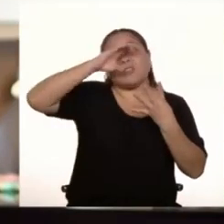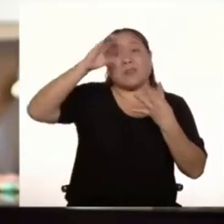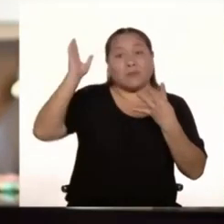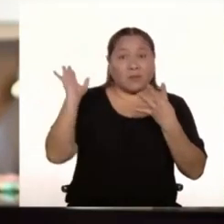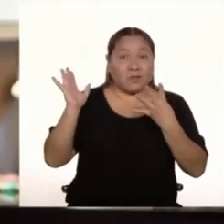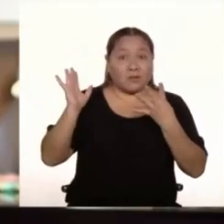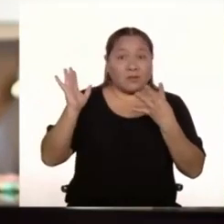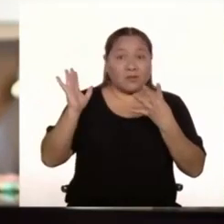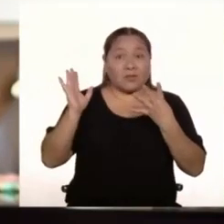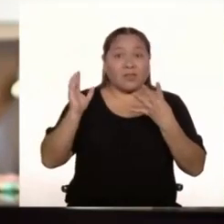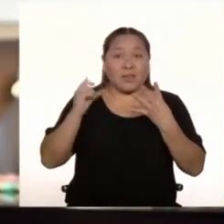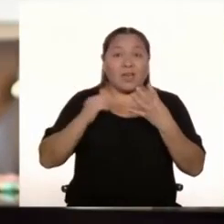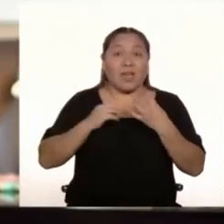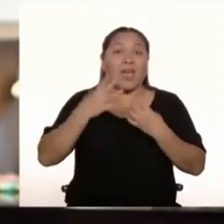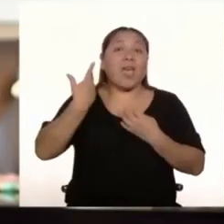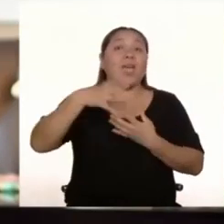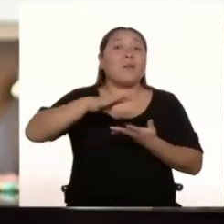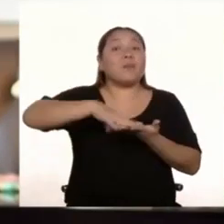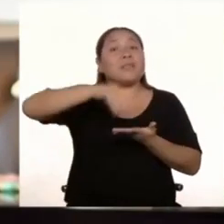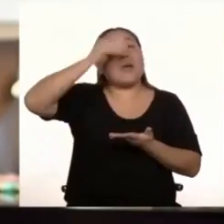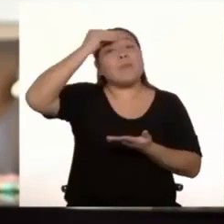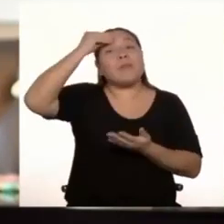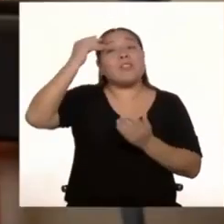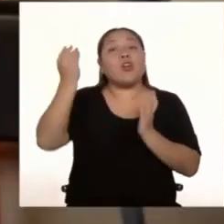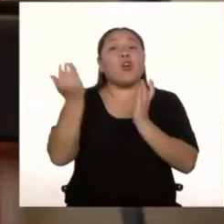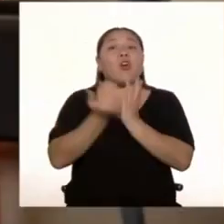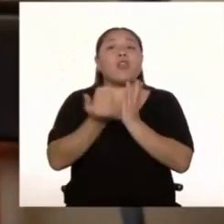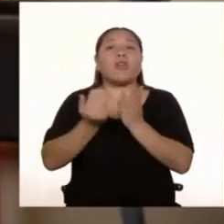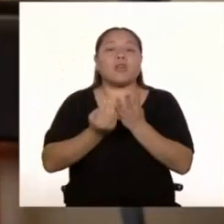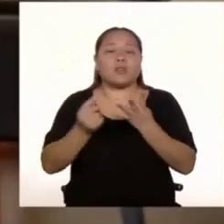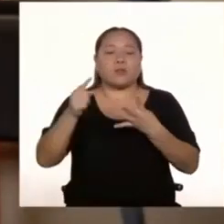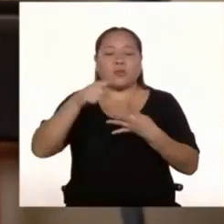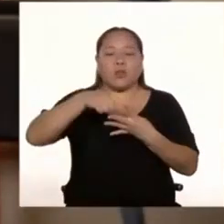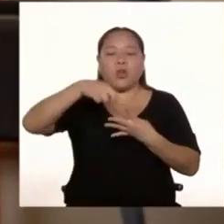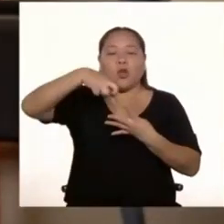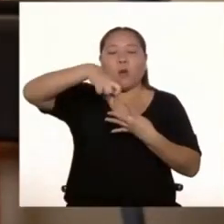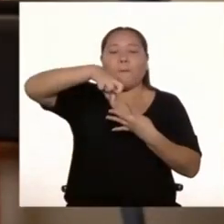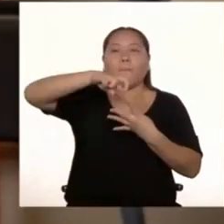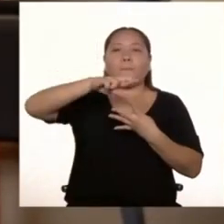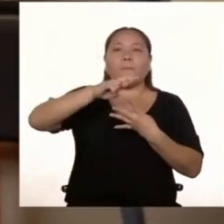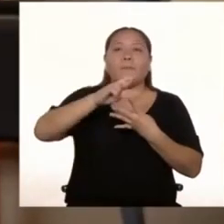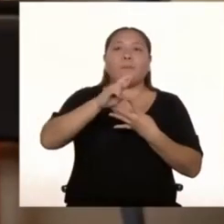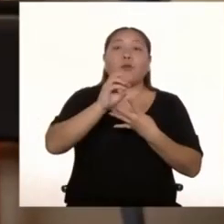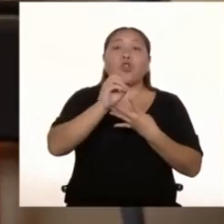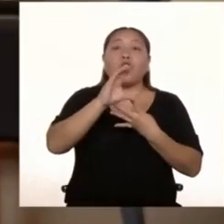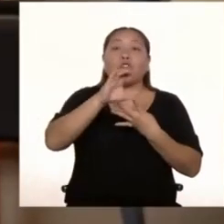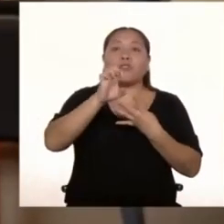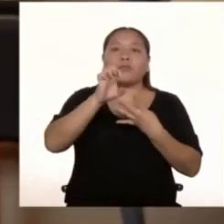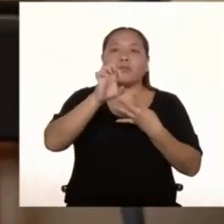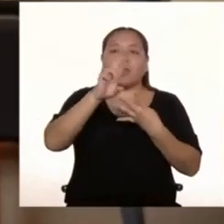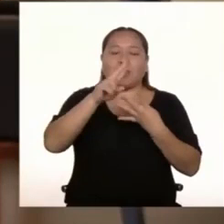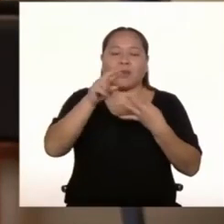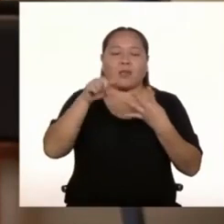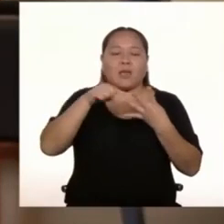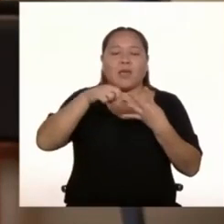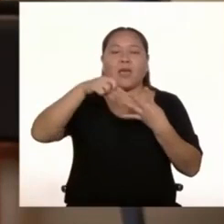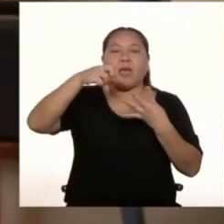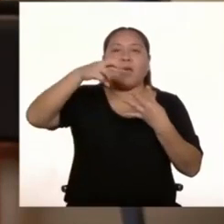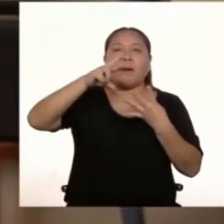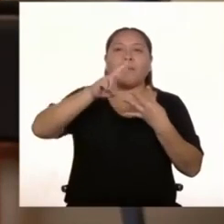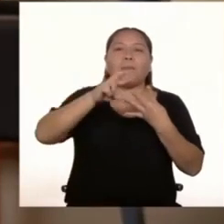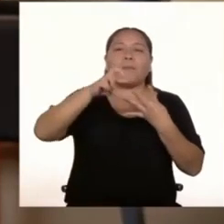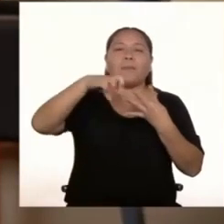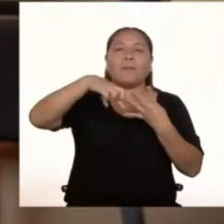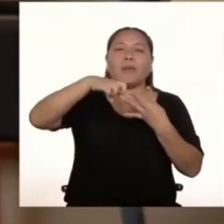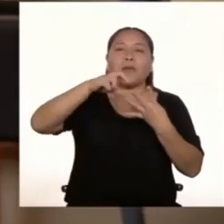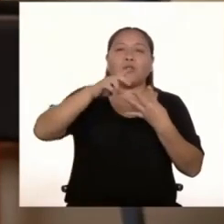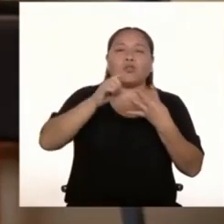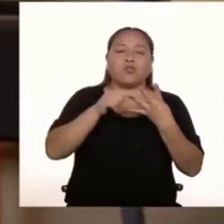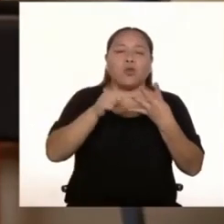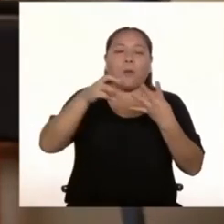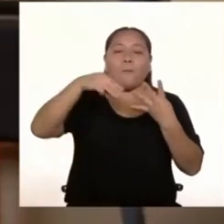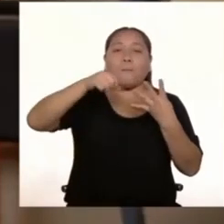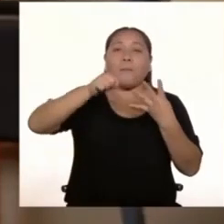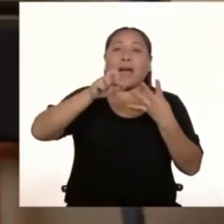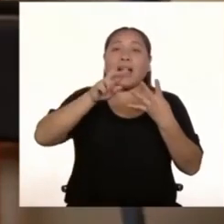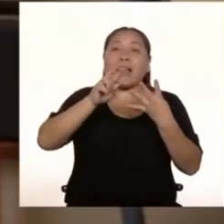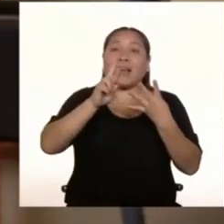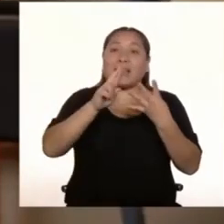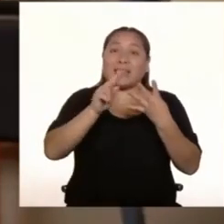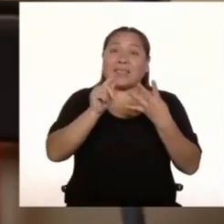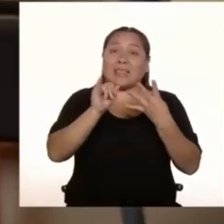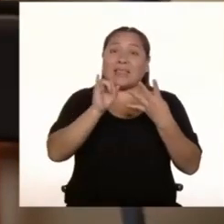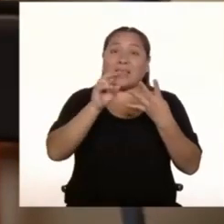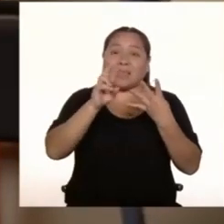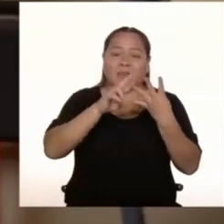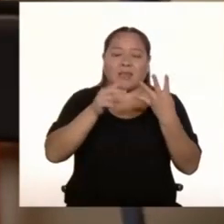manejado desde el colegio, que son prócer, precursor, mártir y héroe, ¿no? Y aunque se